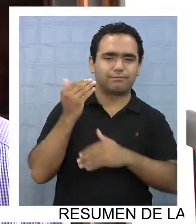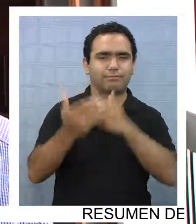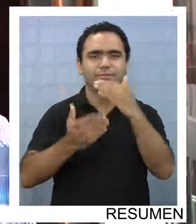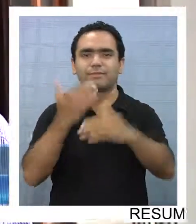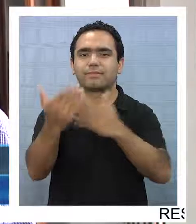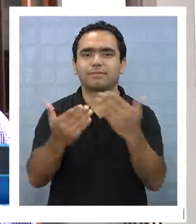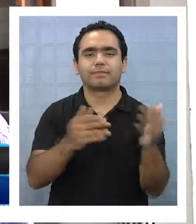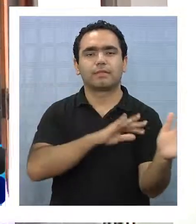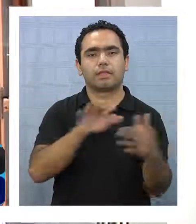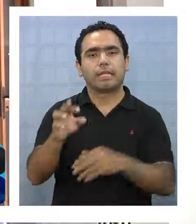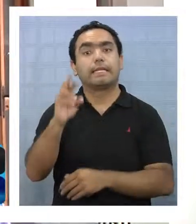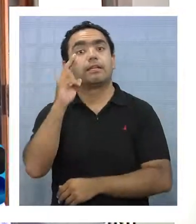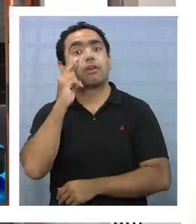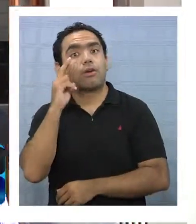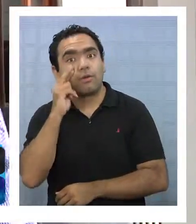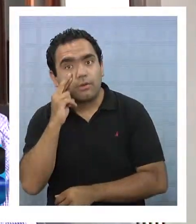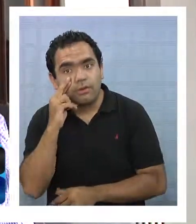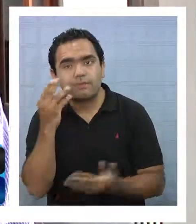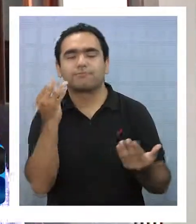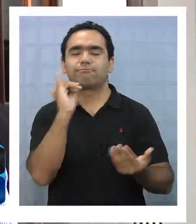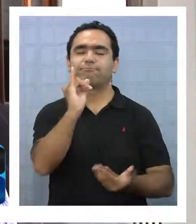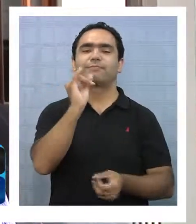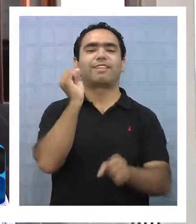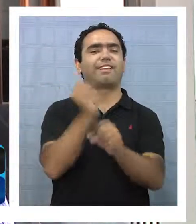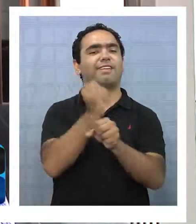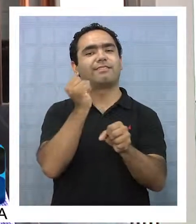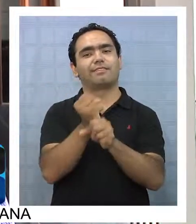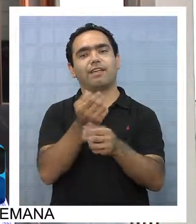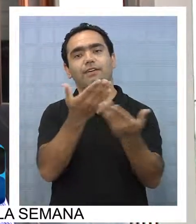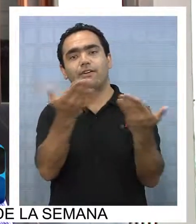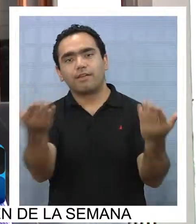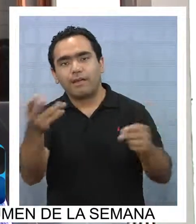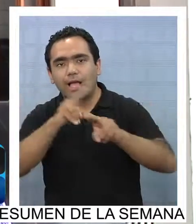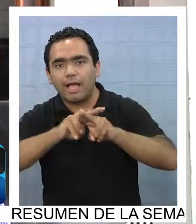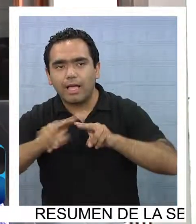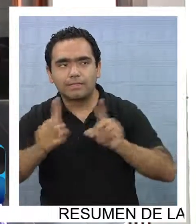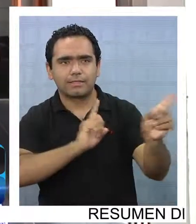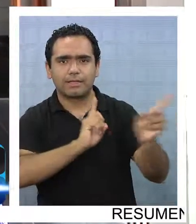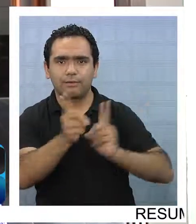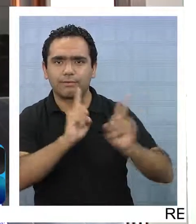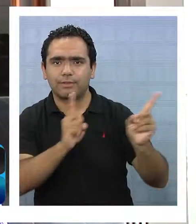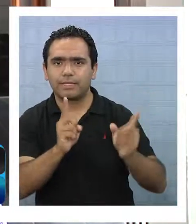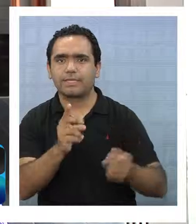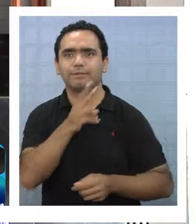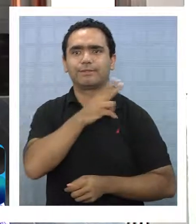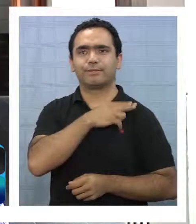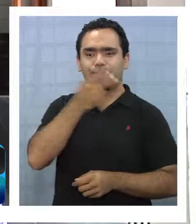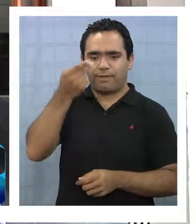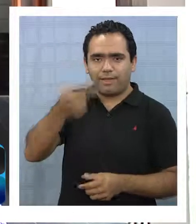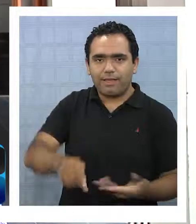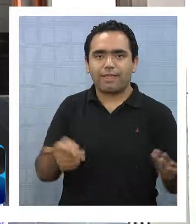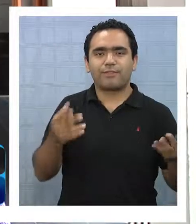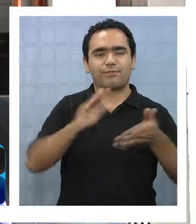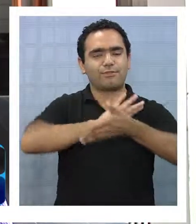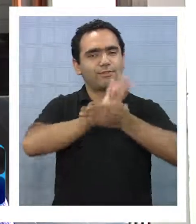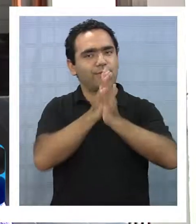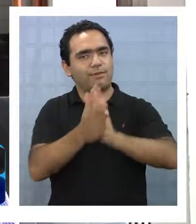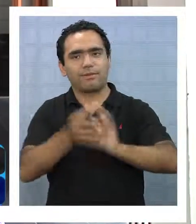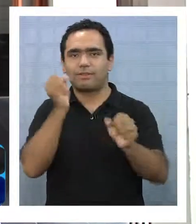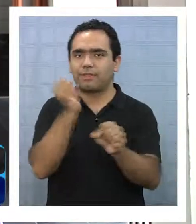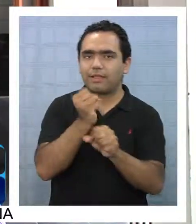Un reconocimiento al trabajo heroico que realizan tanto los ejecutivos como el personal que la obra en este medio, que ha permitido